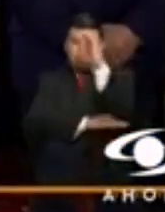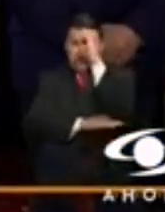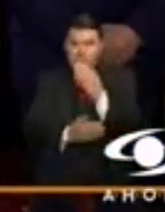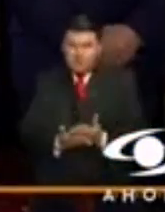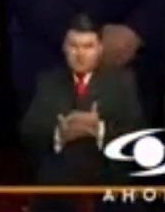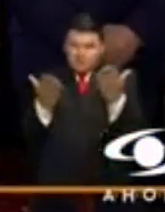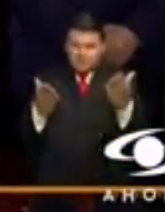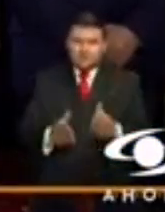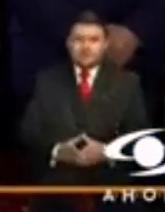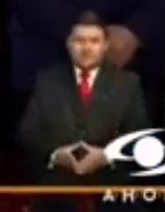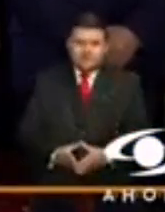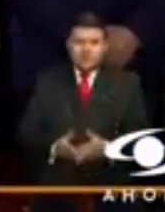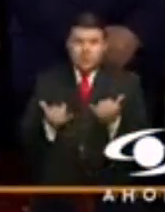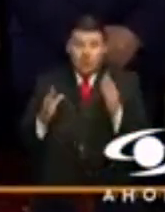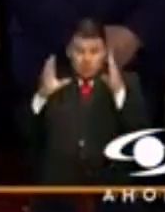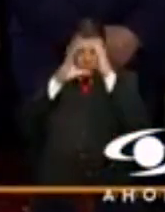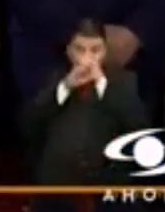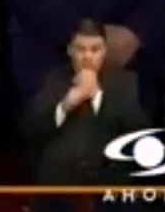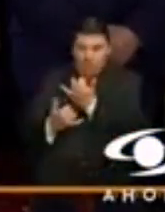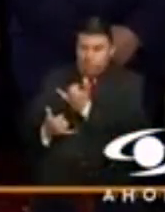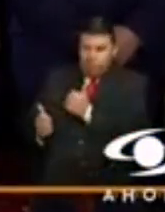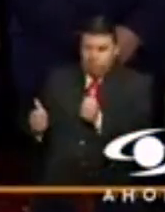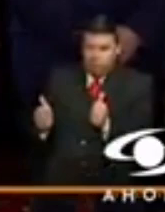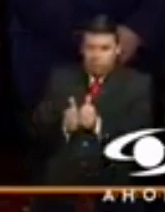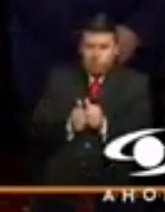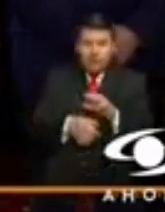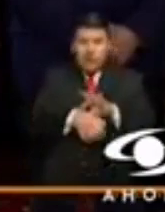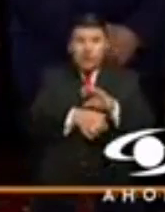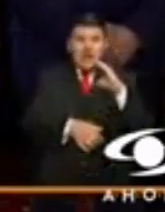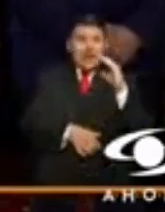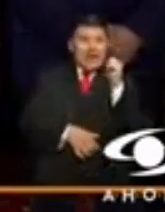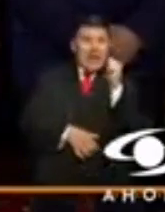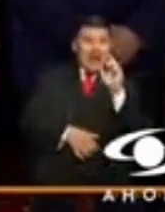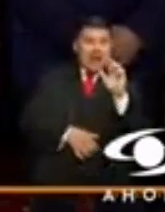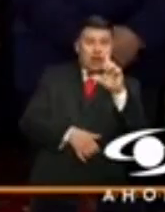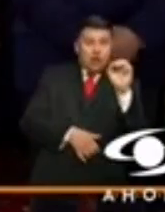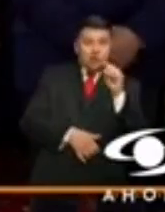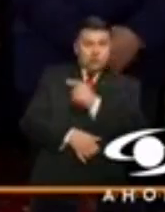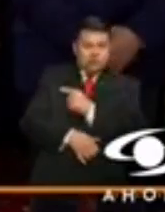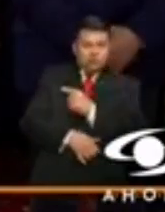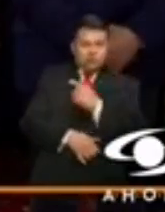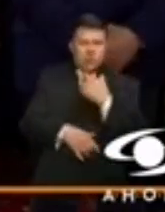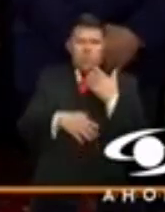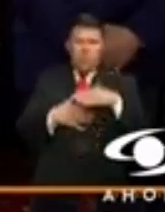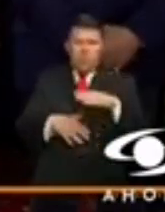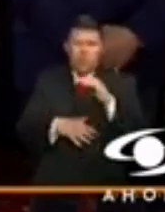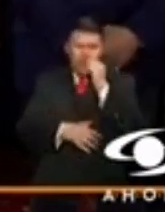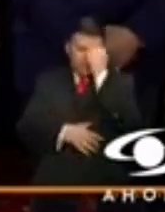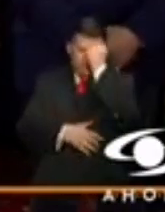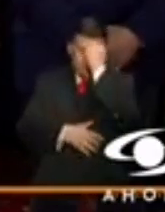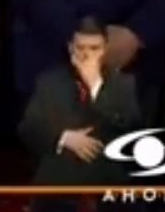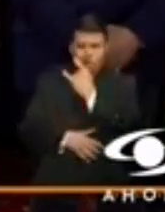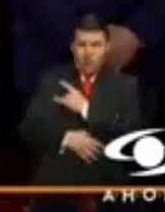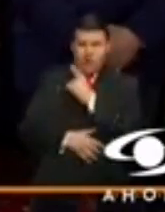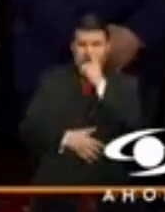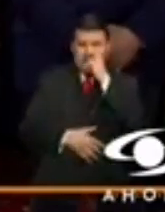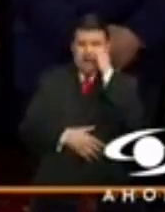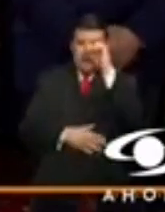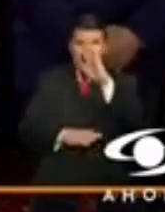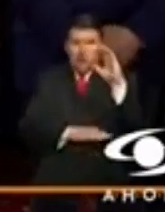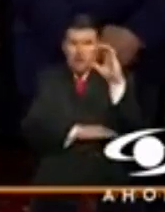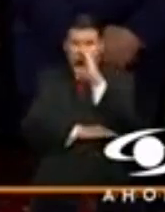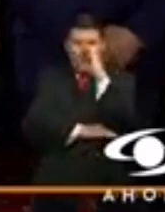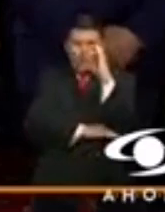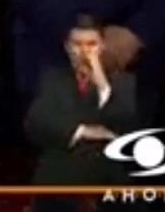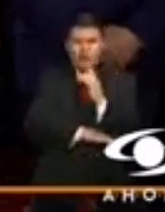Colombianos, esta noche nos acompañan el doctor Carlos Álvarez, destacado profesor de la Universidad Nacional de